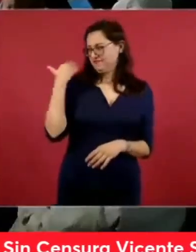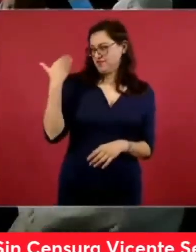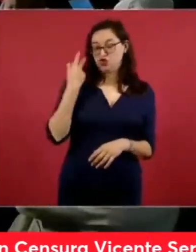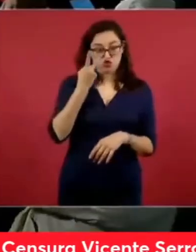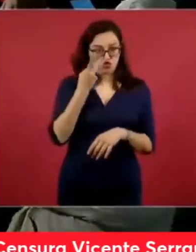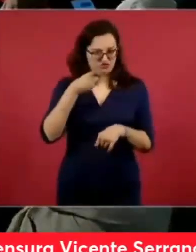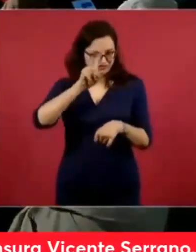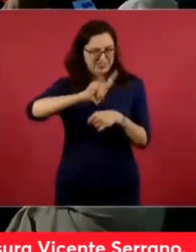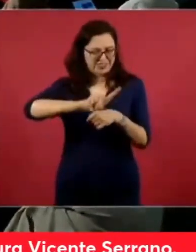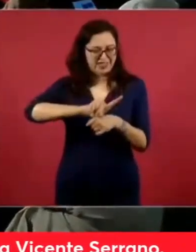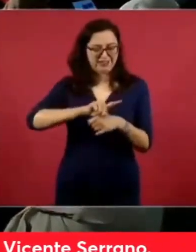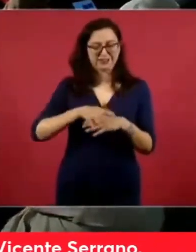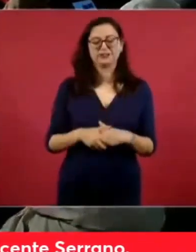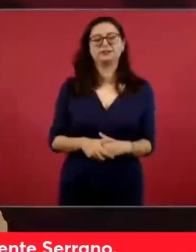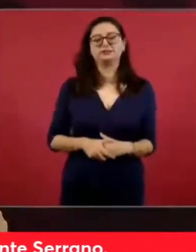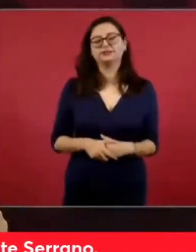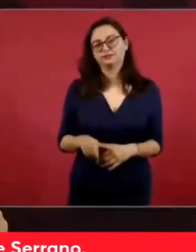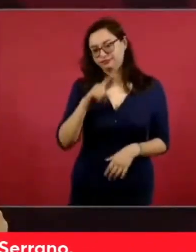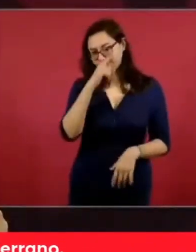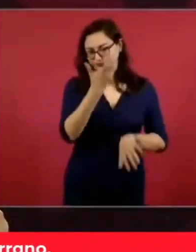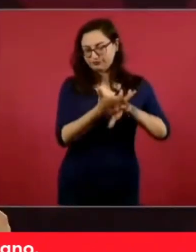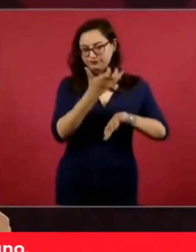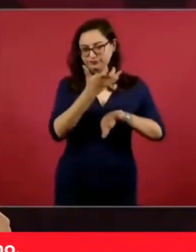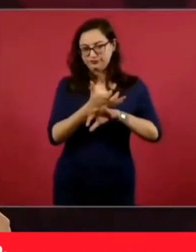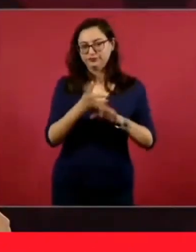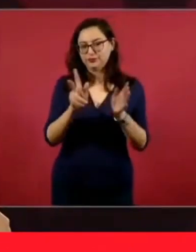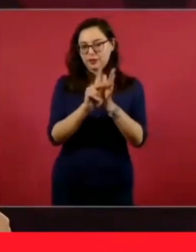de corte y confección,